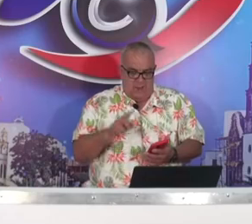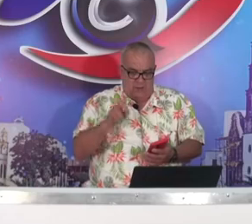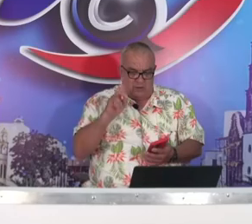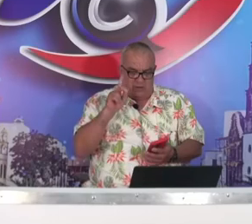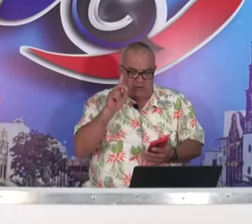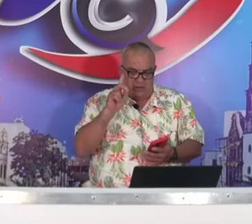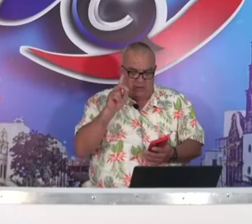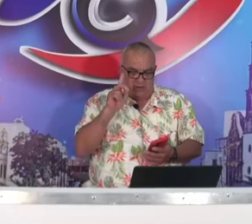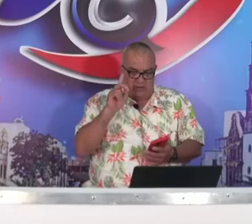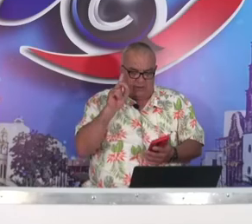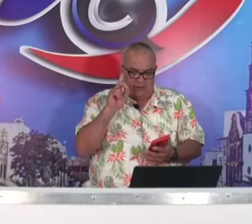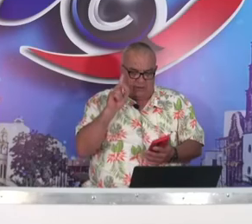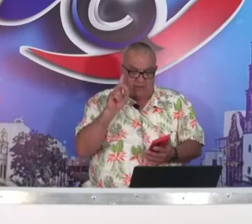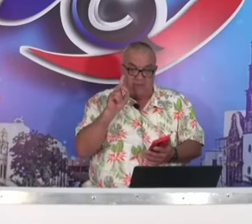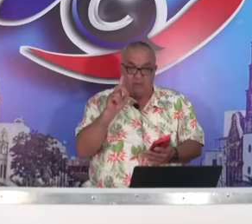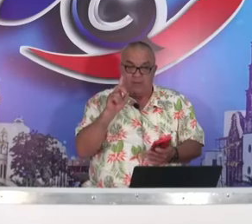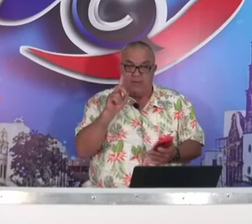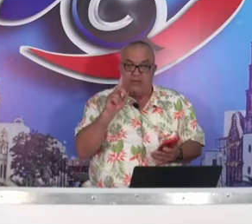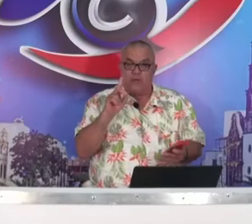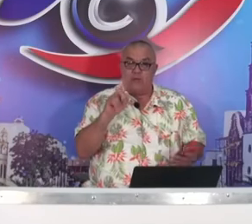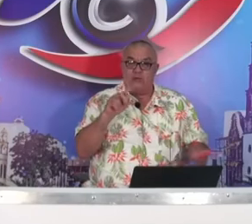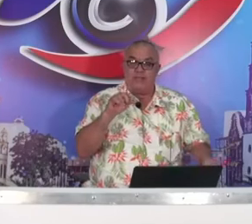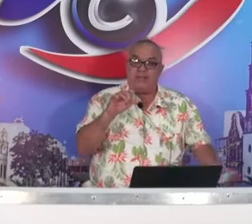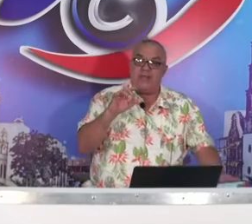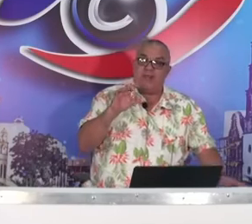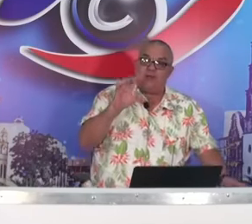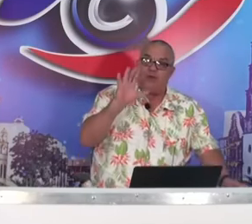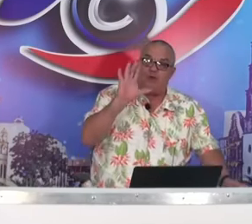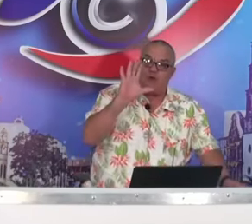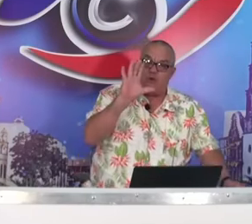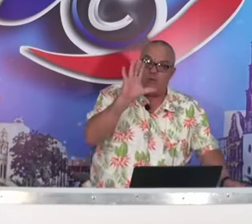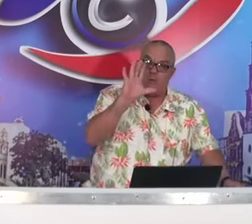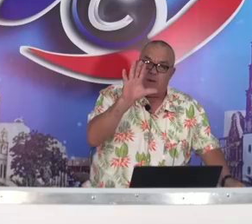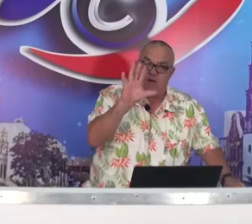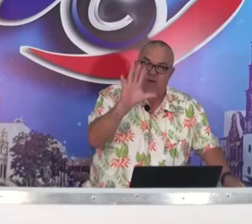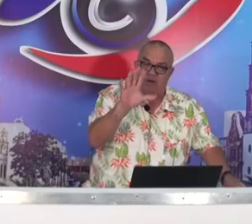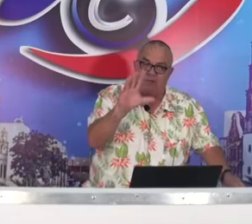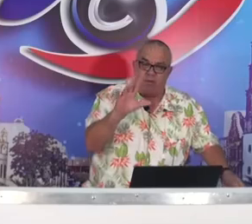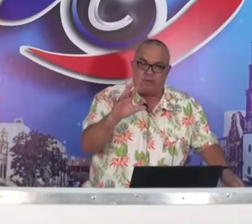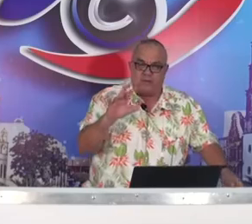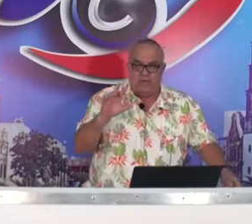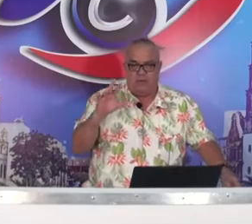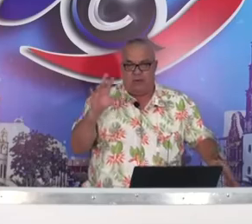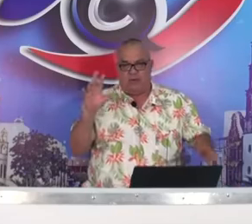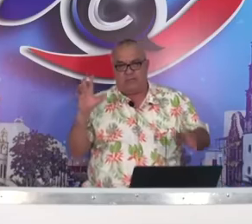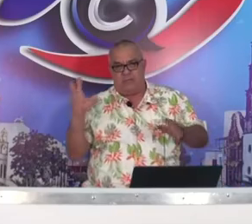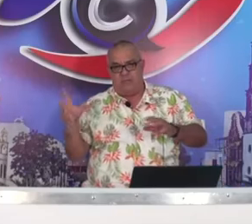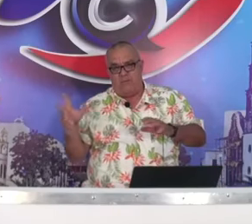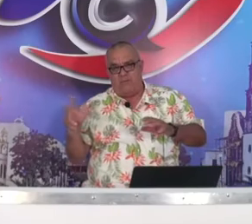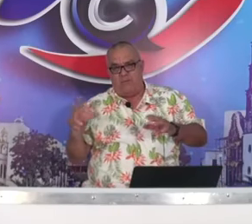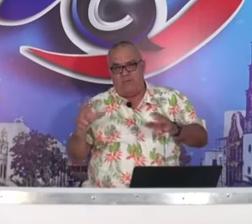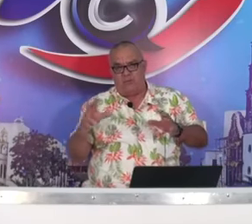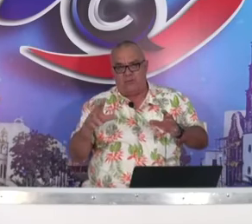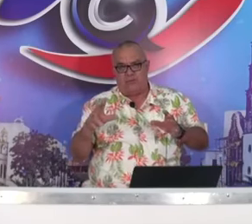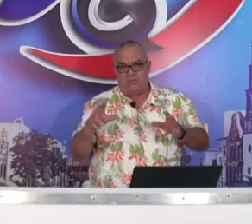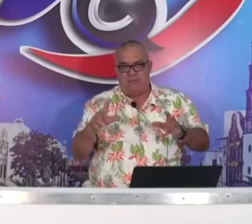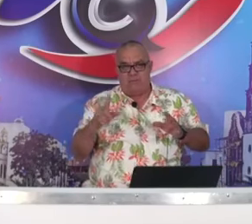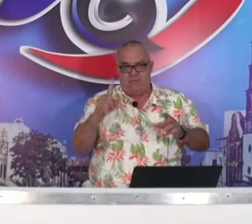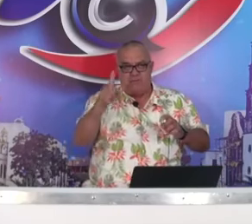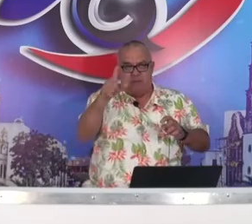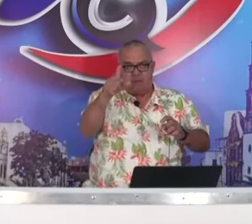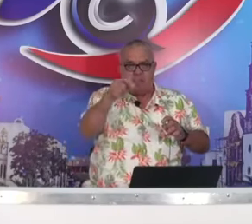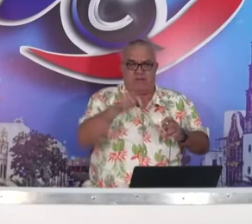¿eh? Alfredo Torrenora, director de Movilidad y Transporte, nos dice cómo va lo del transporte, lo de los semáforos,